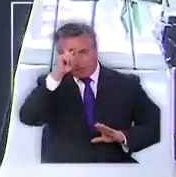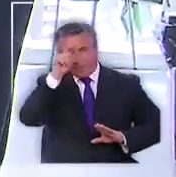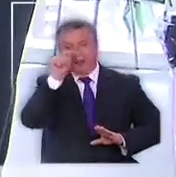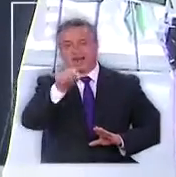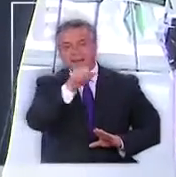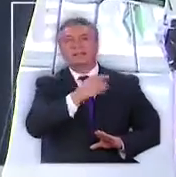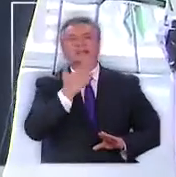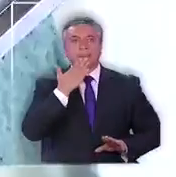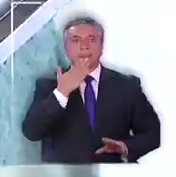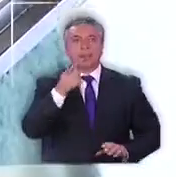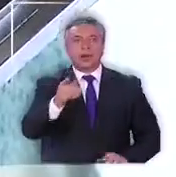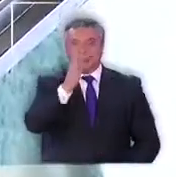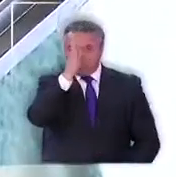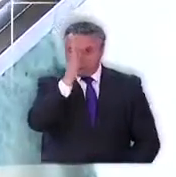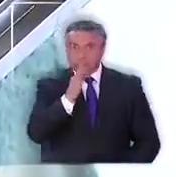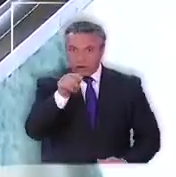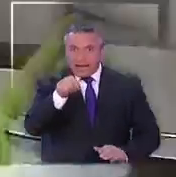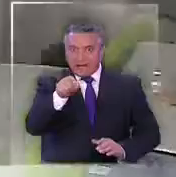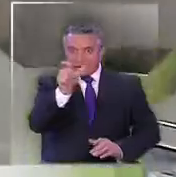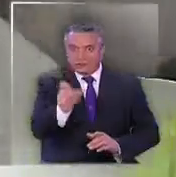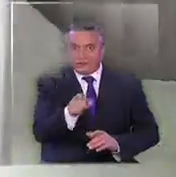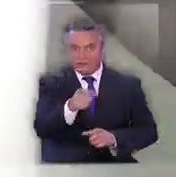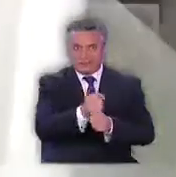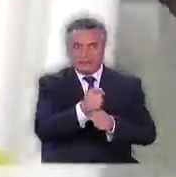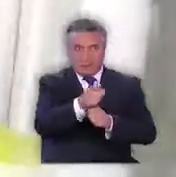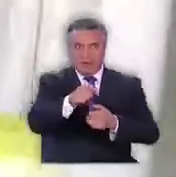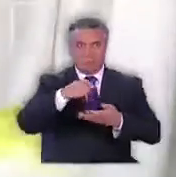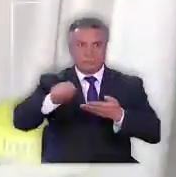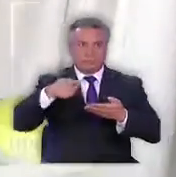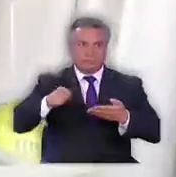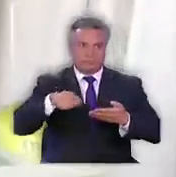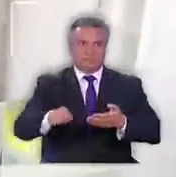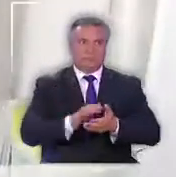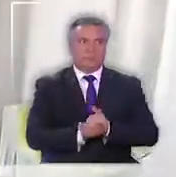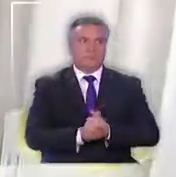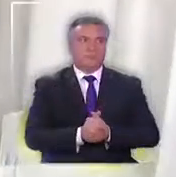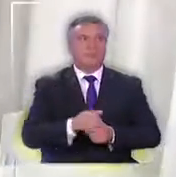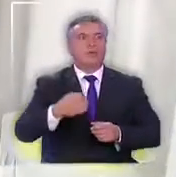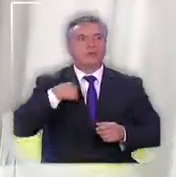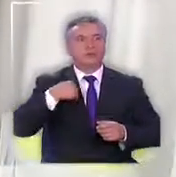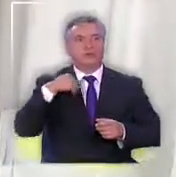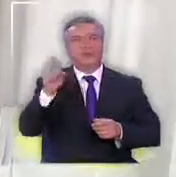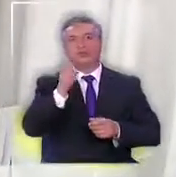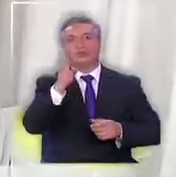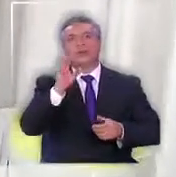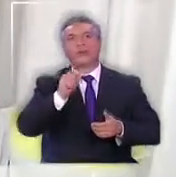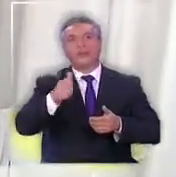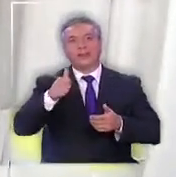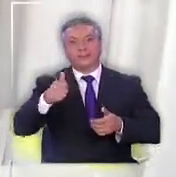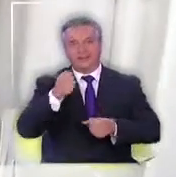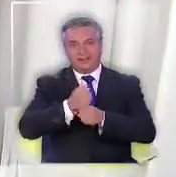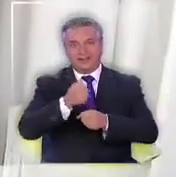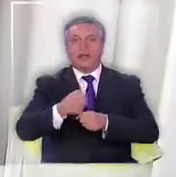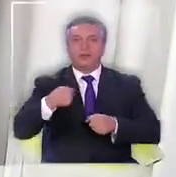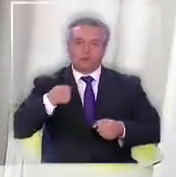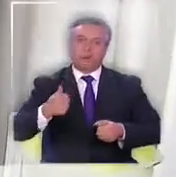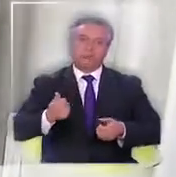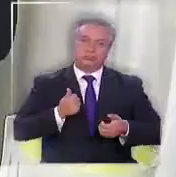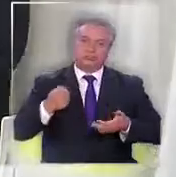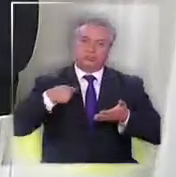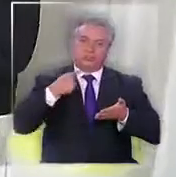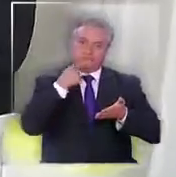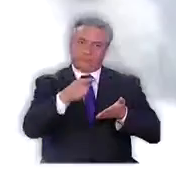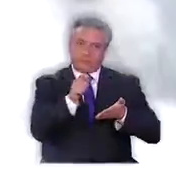los funcionarios quienes censaron. Yo soy enfermera matrona, soy la subdirectora de gestión del cuidado y hoy estoy cumpliendo la función